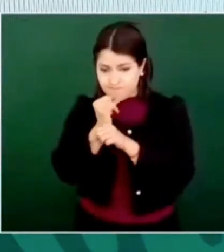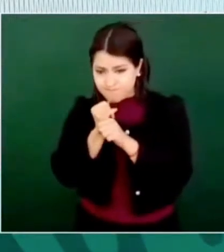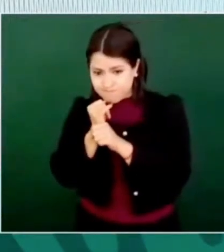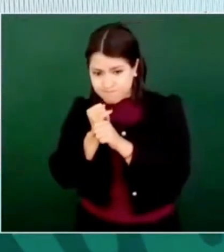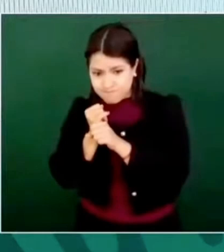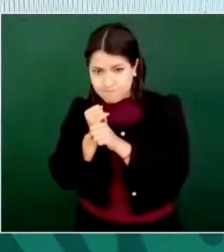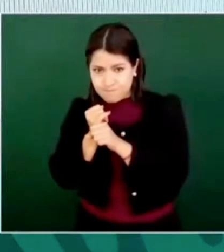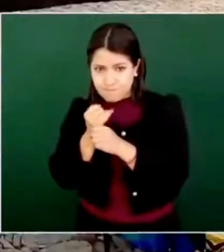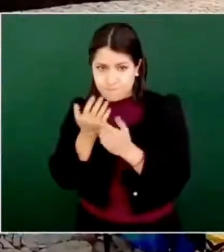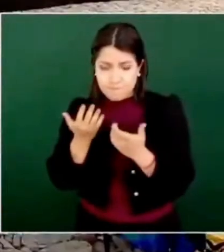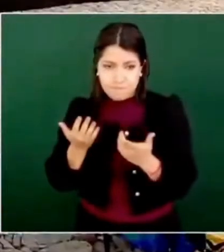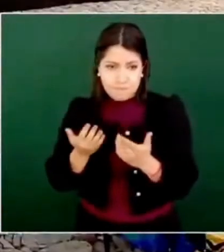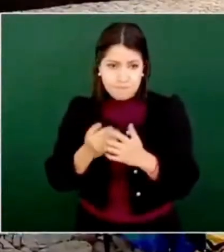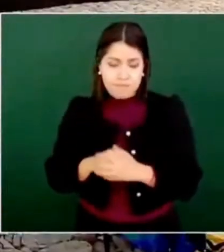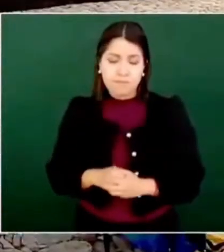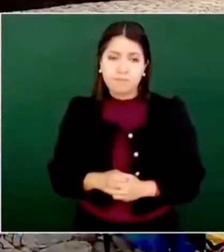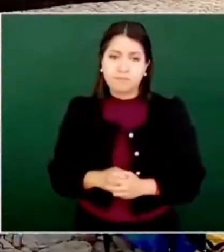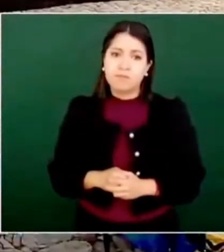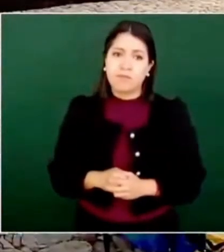y